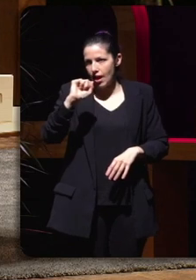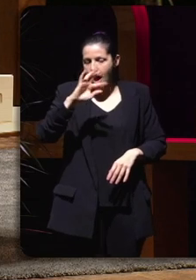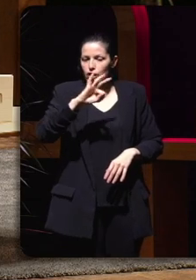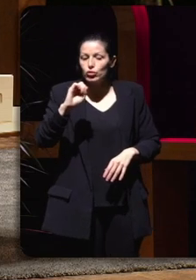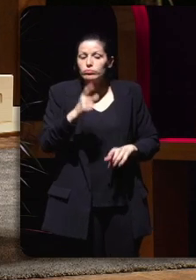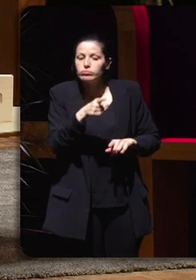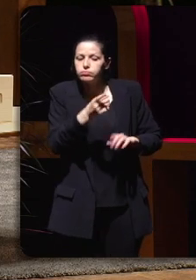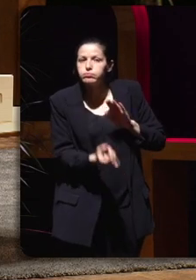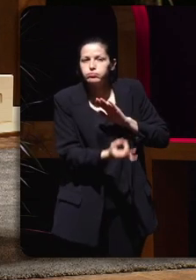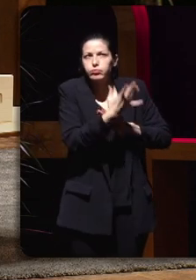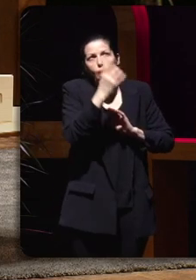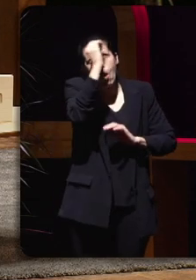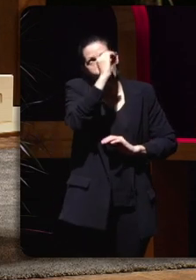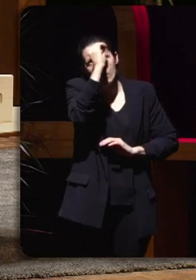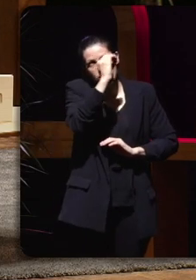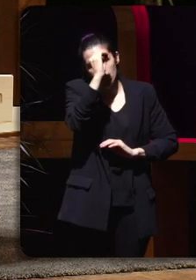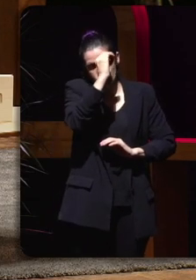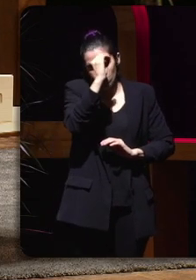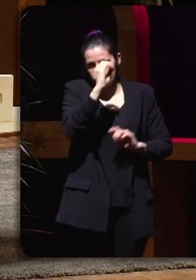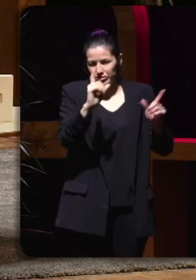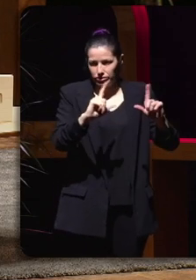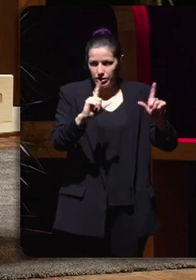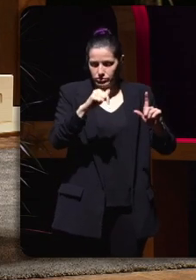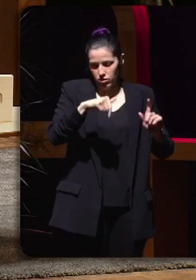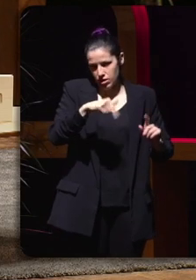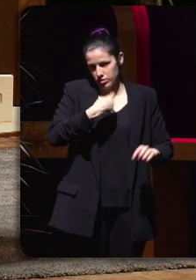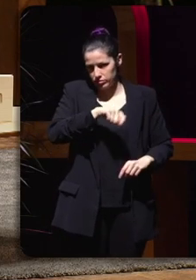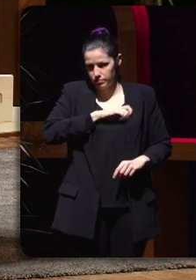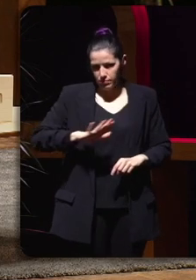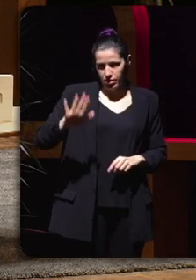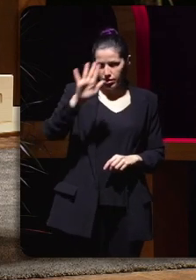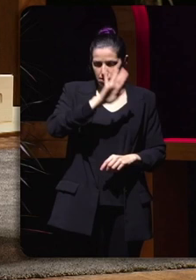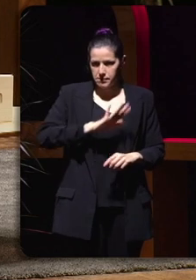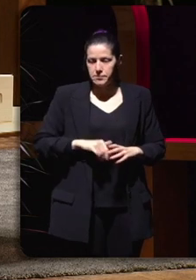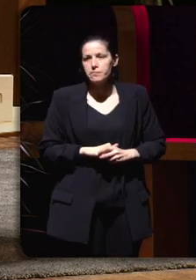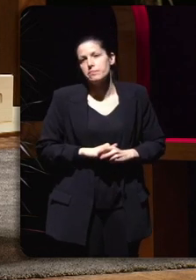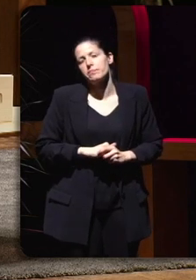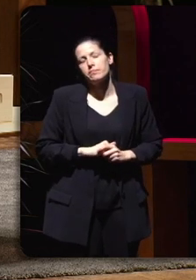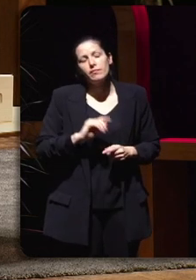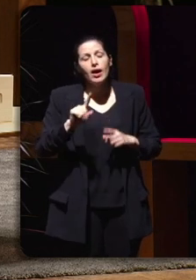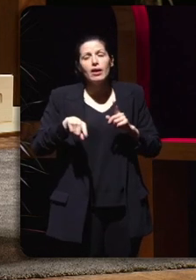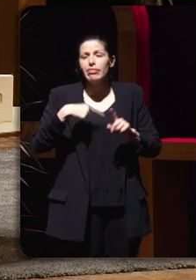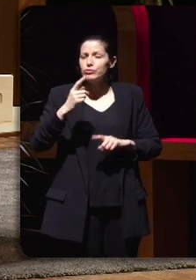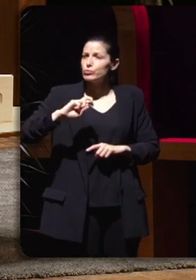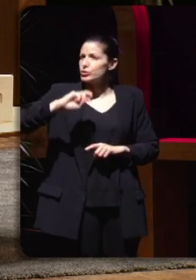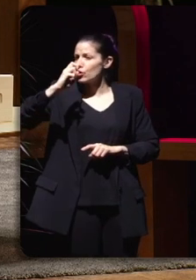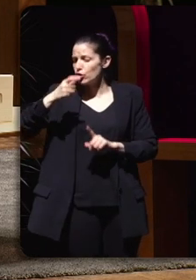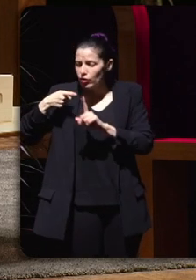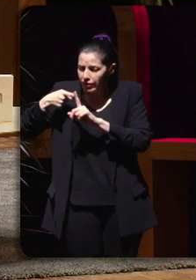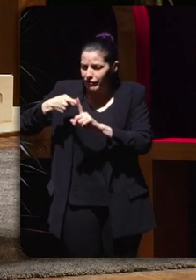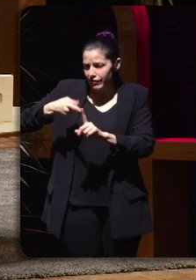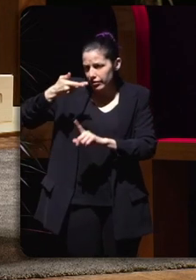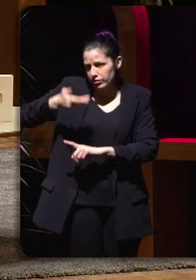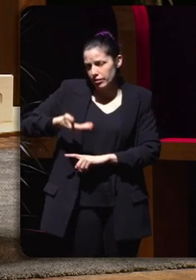fundadores de de la opinión de televisión en España luego para mí otro de los referentes o de los grandes referentes